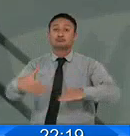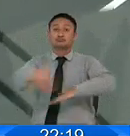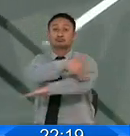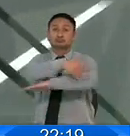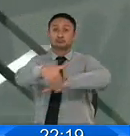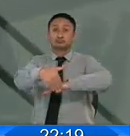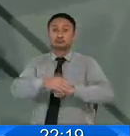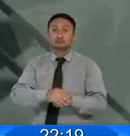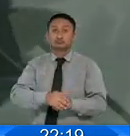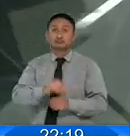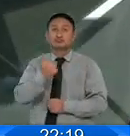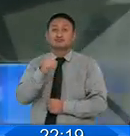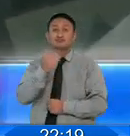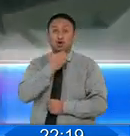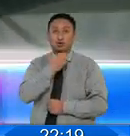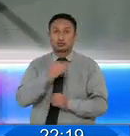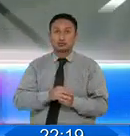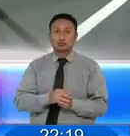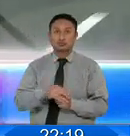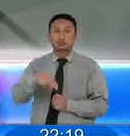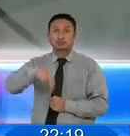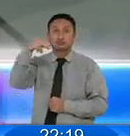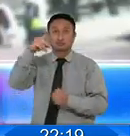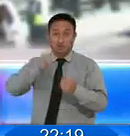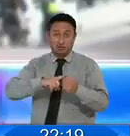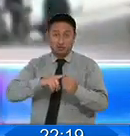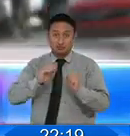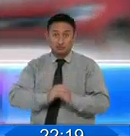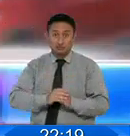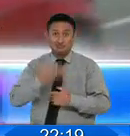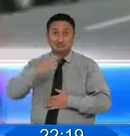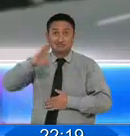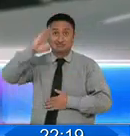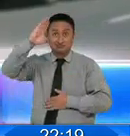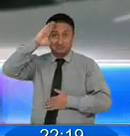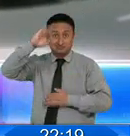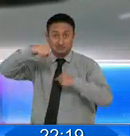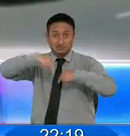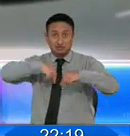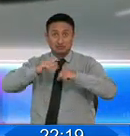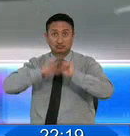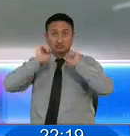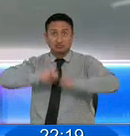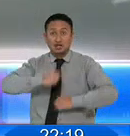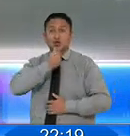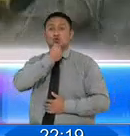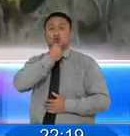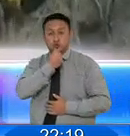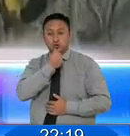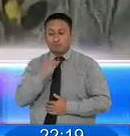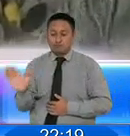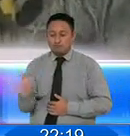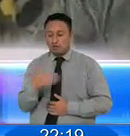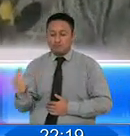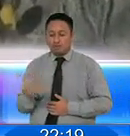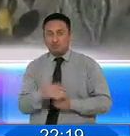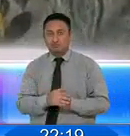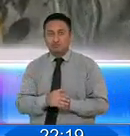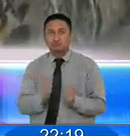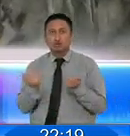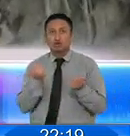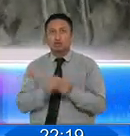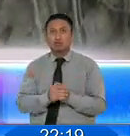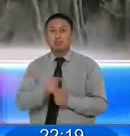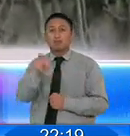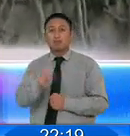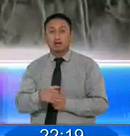Galo Plaza Lazo, en un punto del norte de Quito. Agentes civiles de tránsito realizaban operativos de control y en este supuestamente el